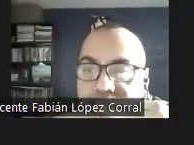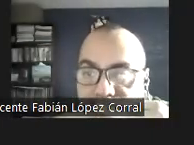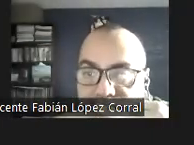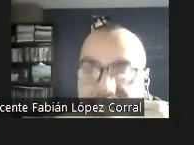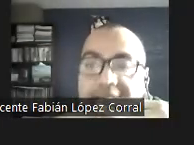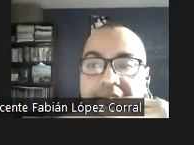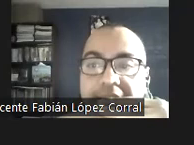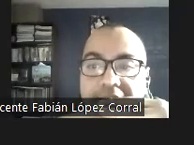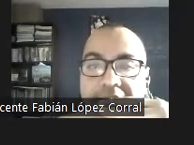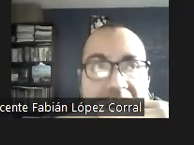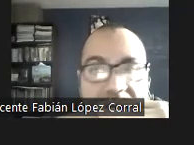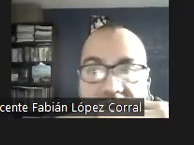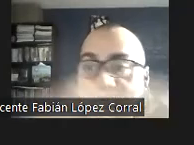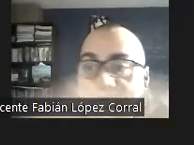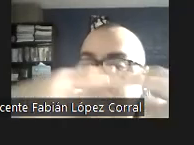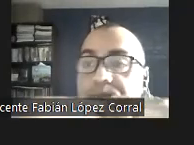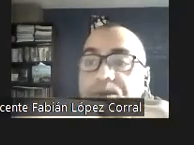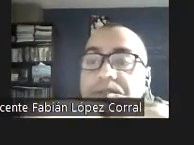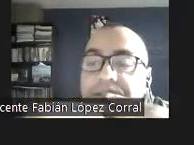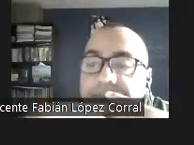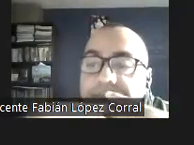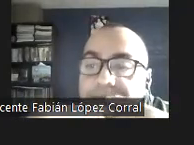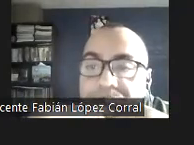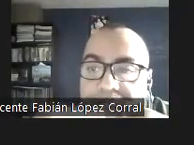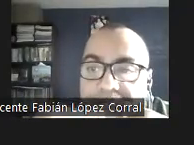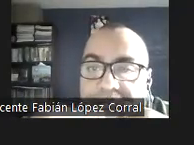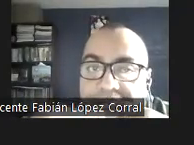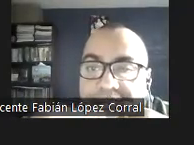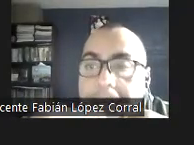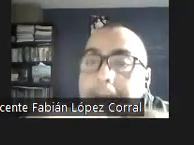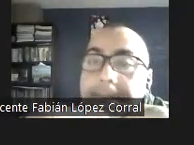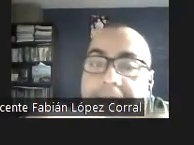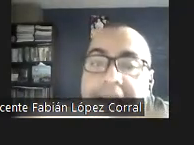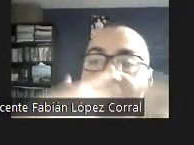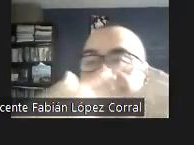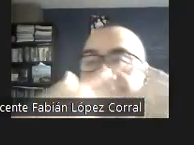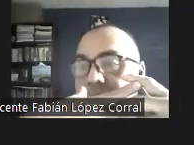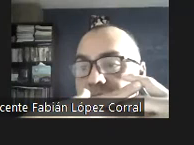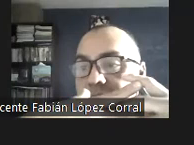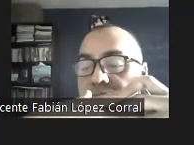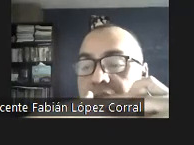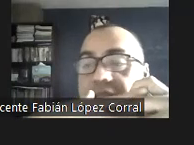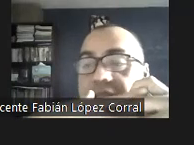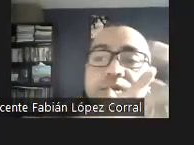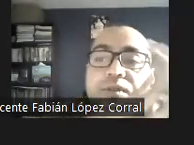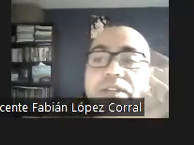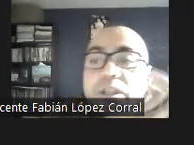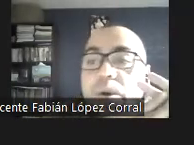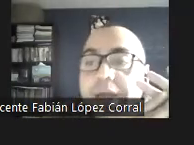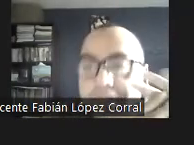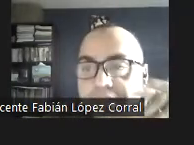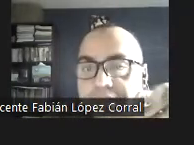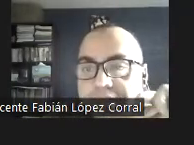como Islas es decir que ahorita como concebimos los continentes van a ir cambiando así como